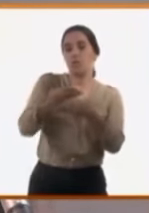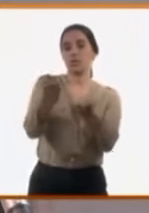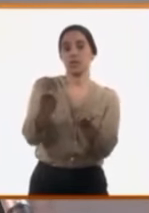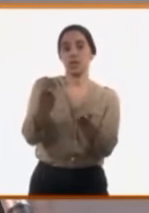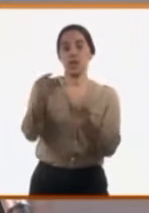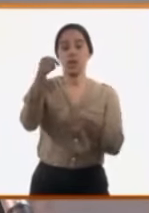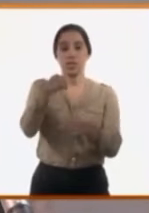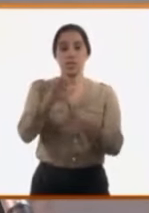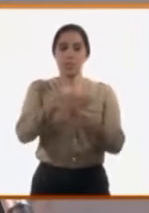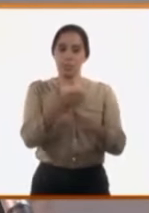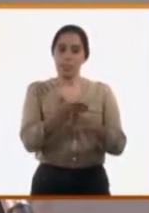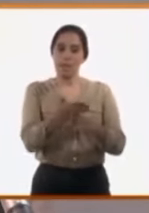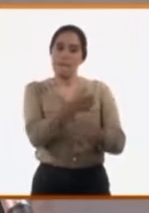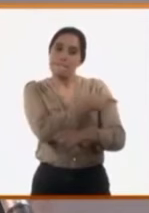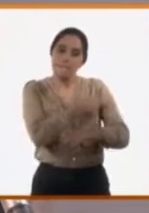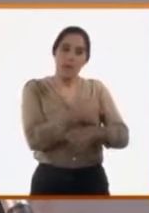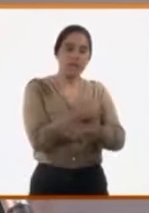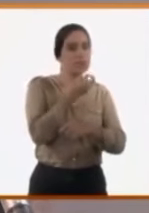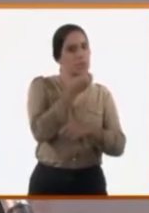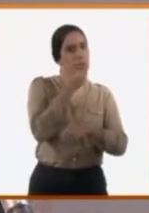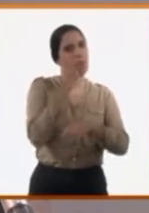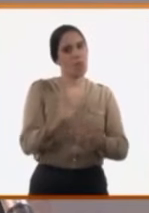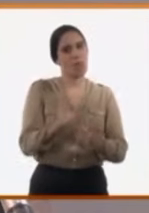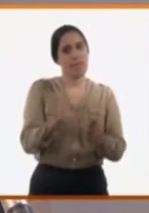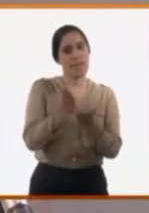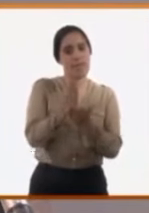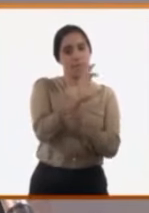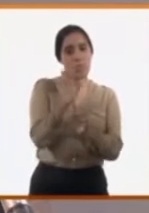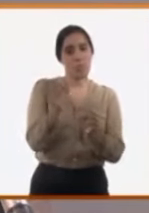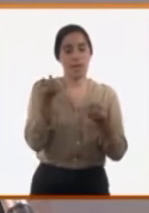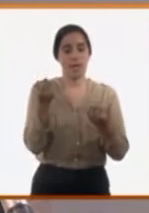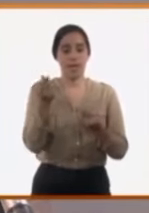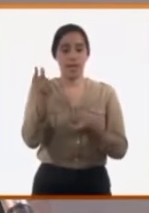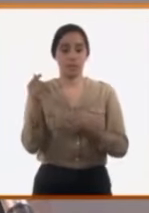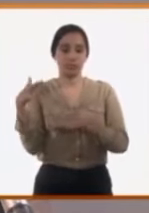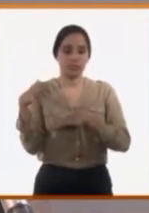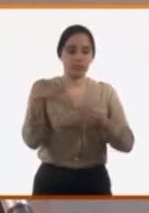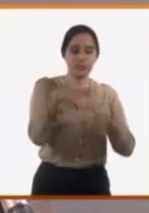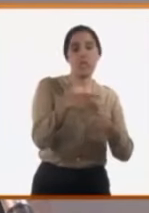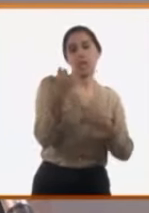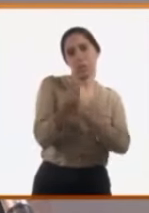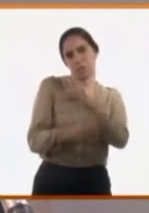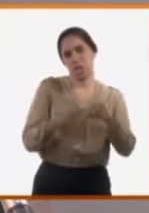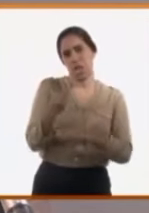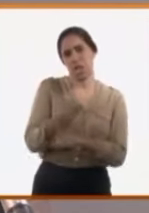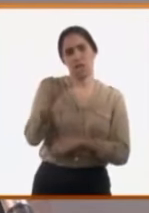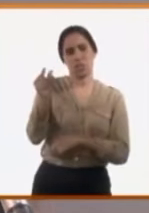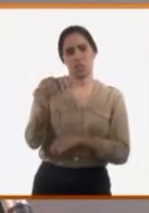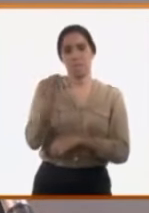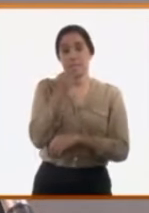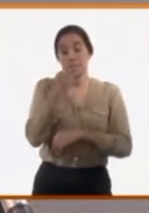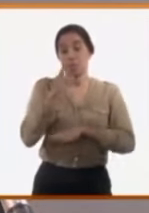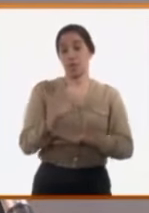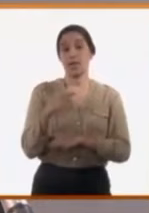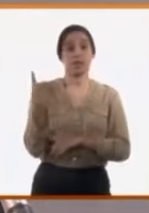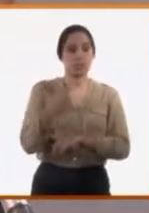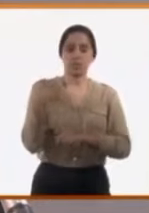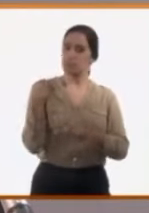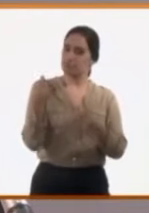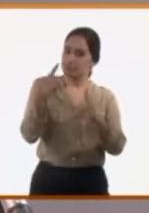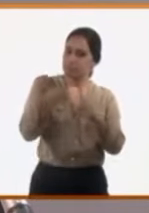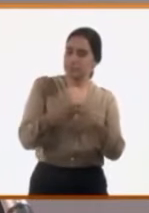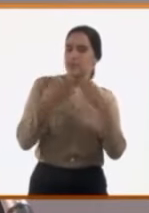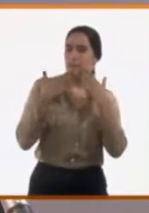estado cubano en medio de esas condiciones Entonces nosotros tenemos luces positivas y esper positivas que yo me siento